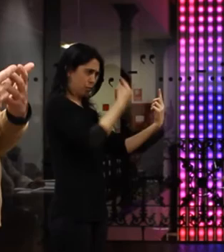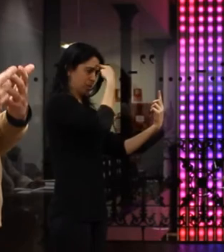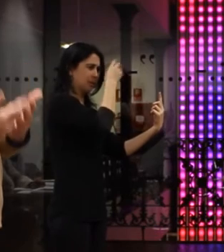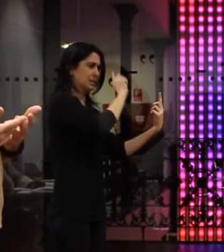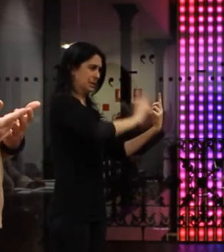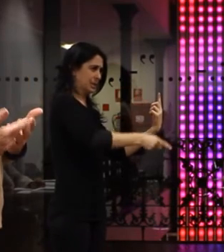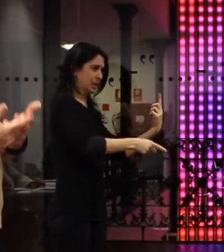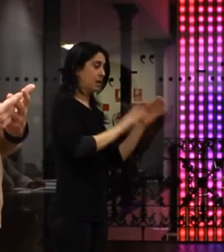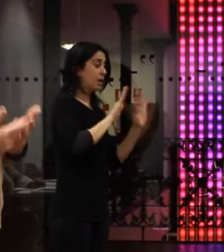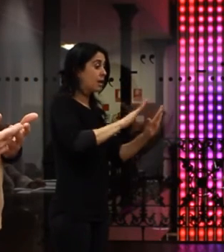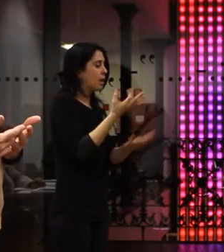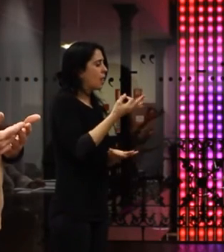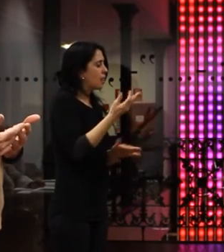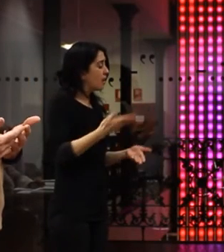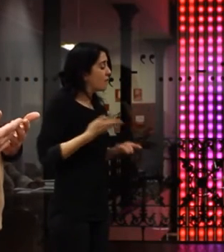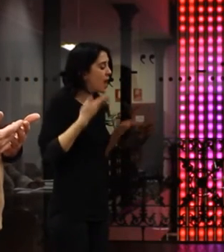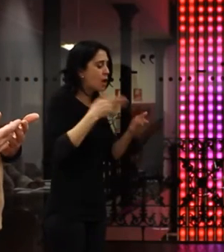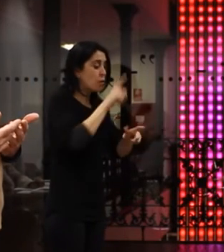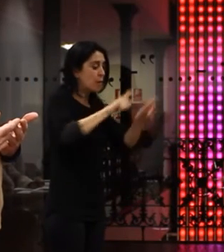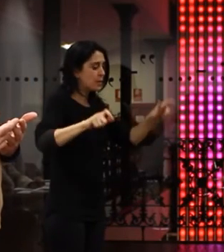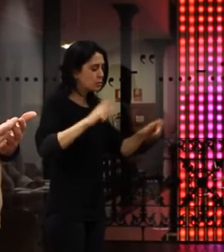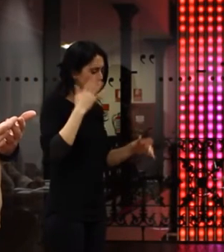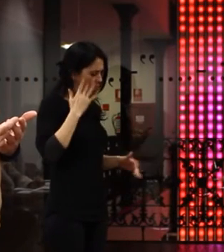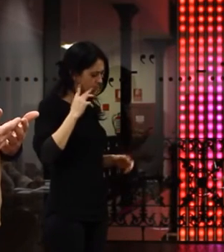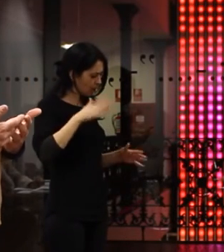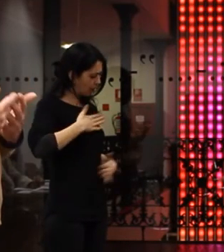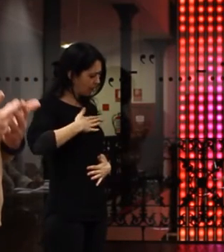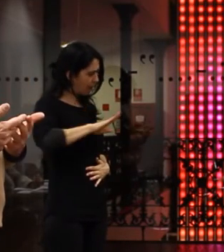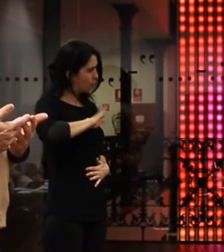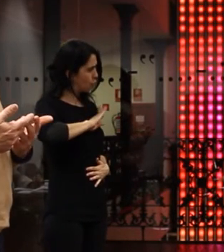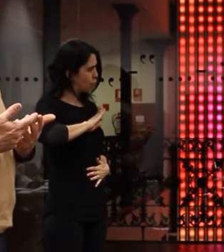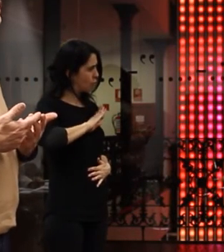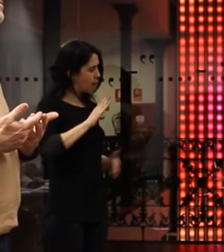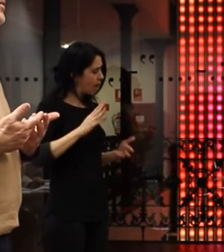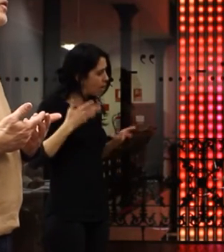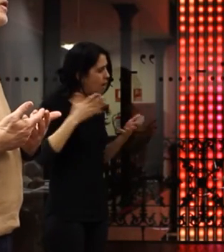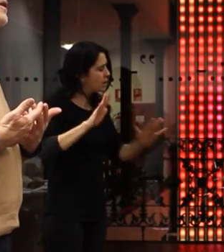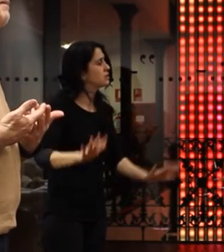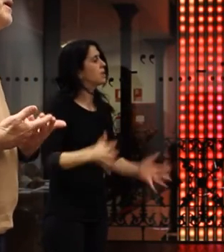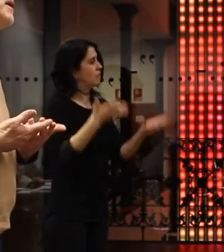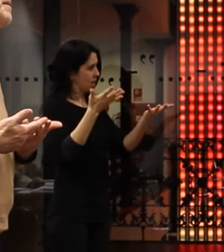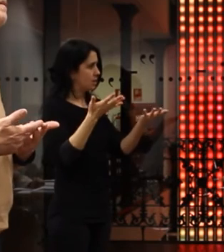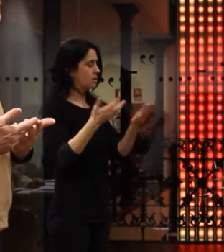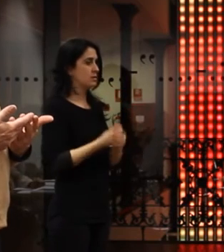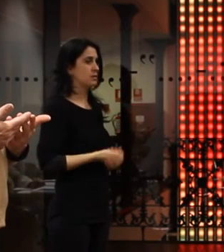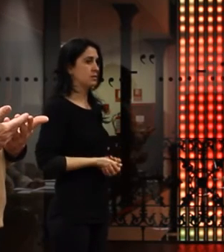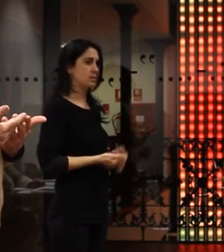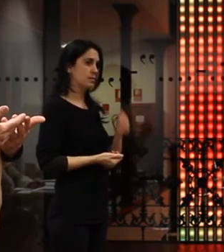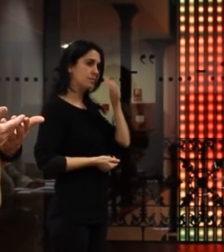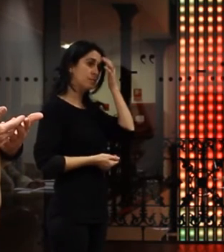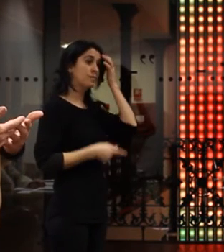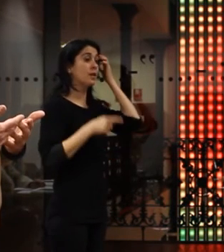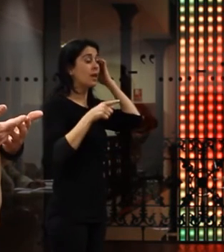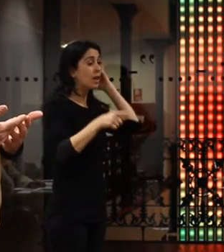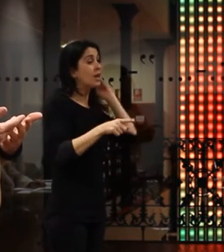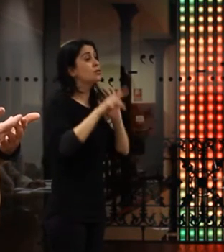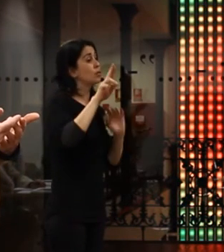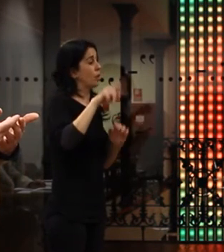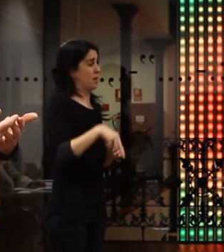de ayudar a la gente a rescatar su propia dignidad. Y eso empieza a veces por también, y